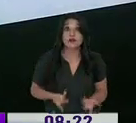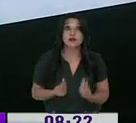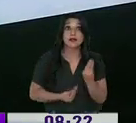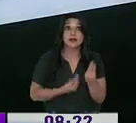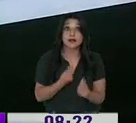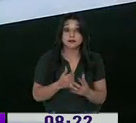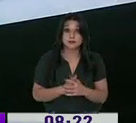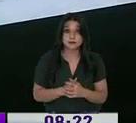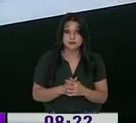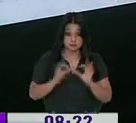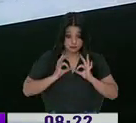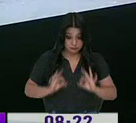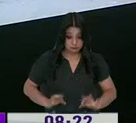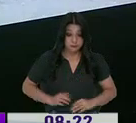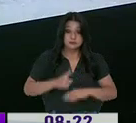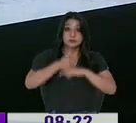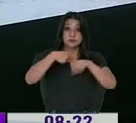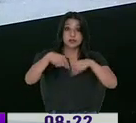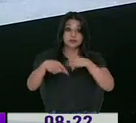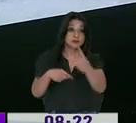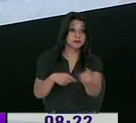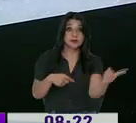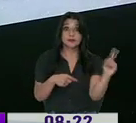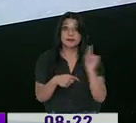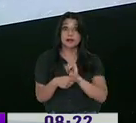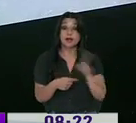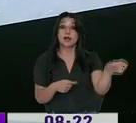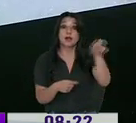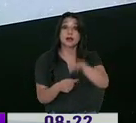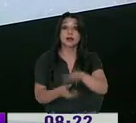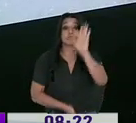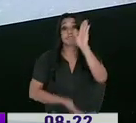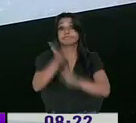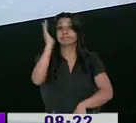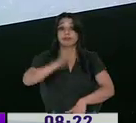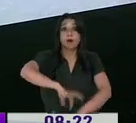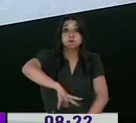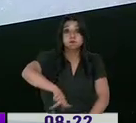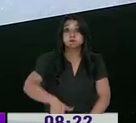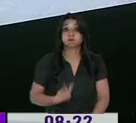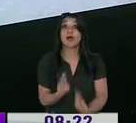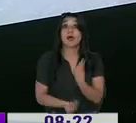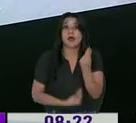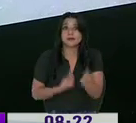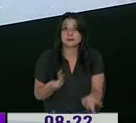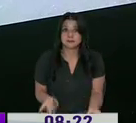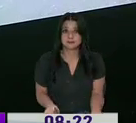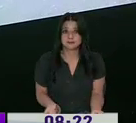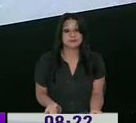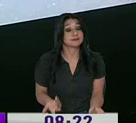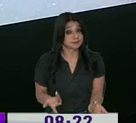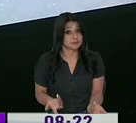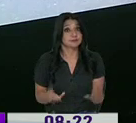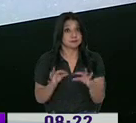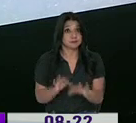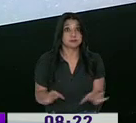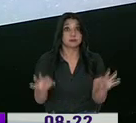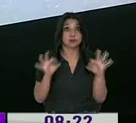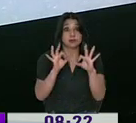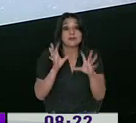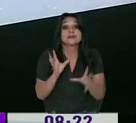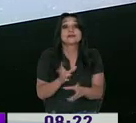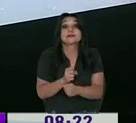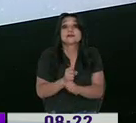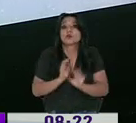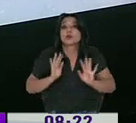dijiste, se disfrazan y se baja del auto. Gracias, mucho gusto, hasta luego. Así que es